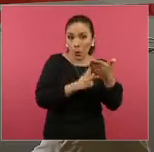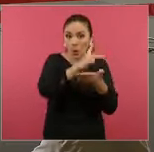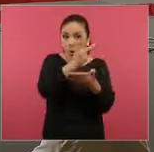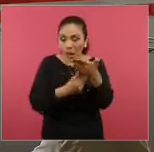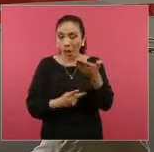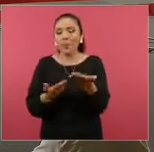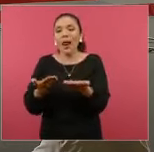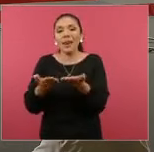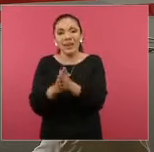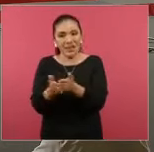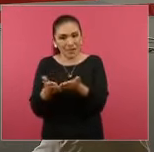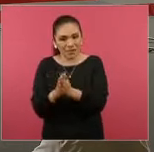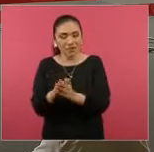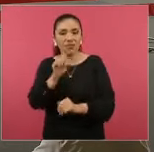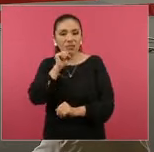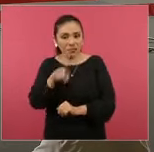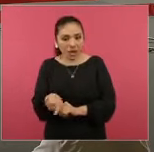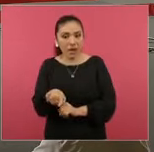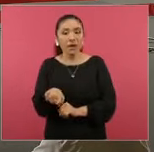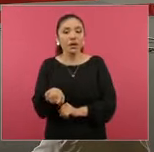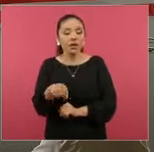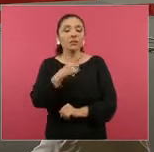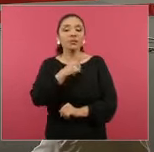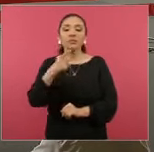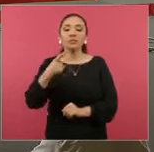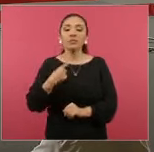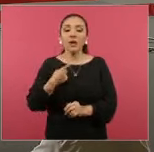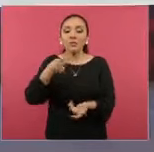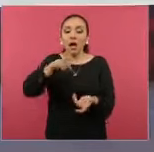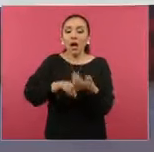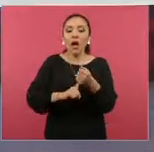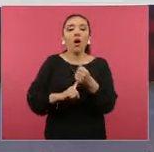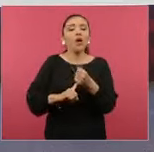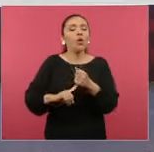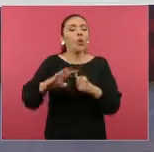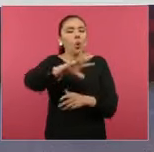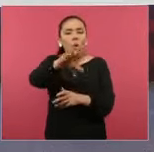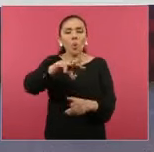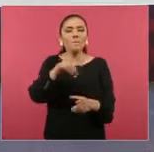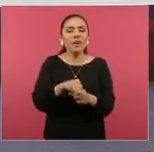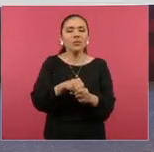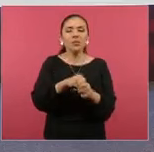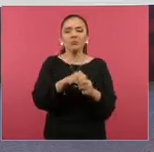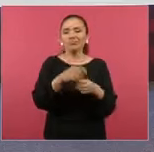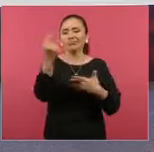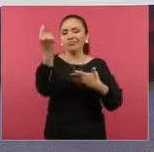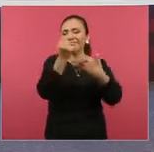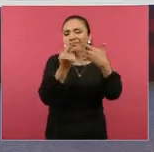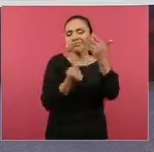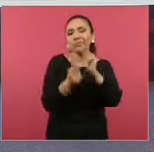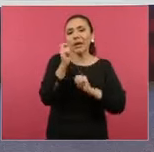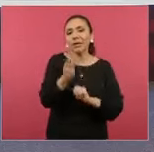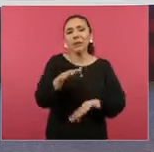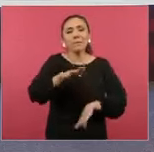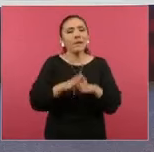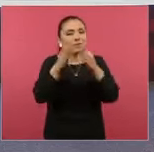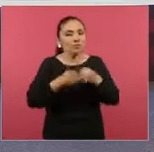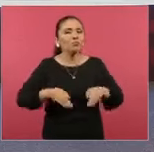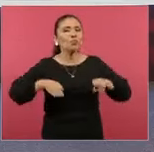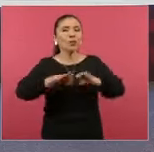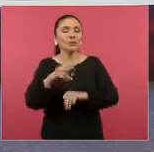los libros de texto gratuito tuvieran todos aquellos elementos que se consideran